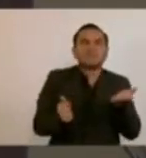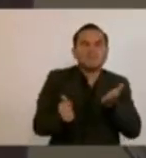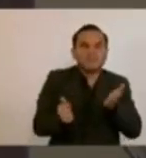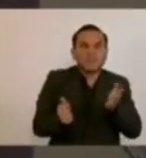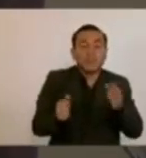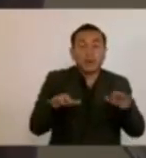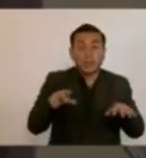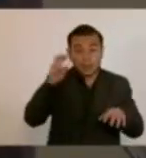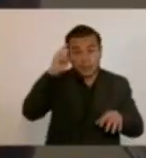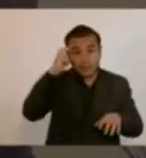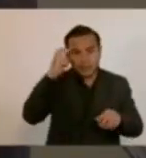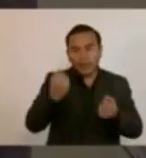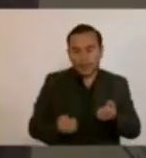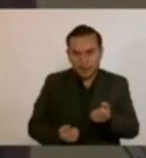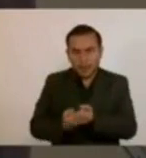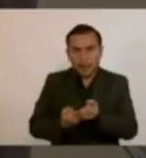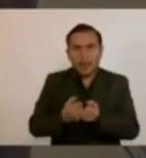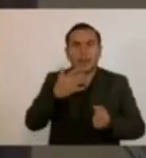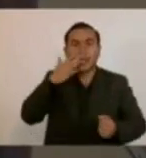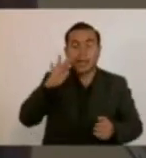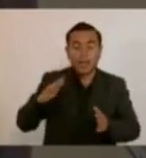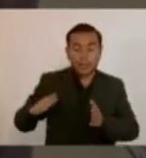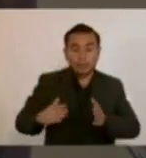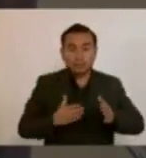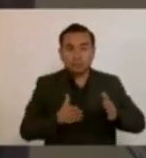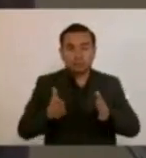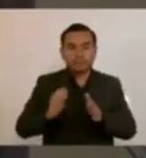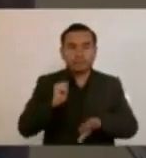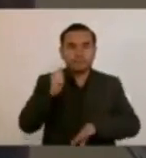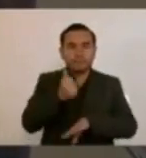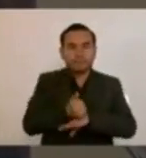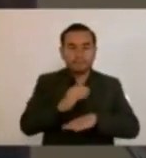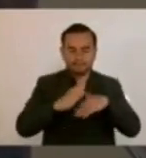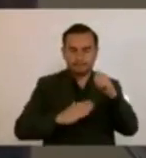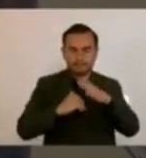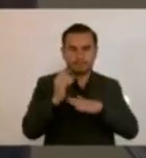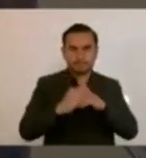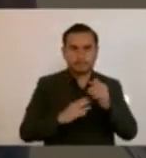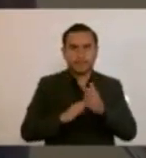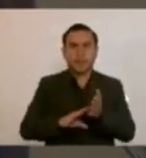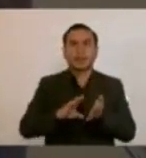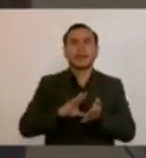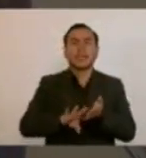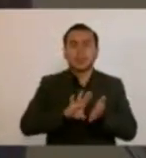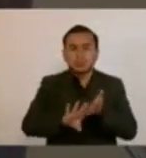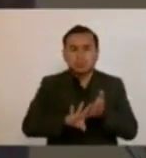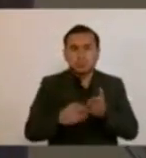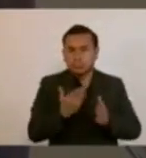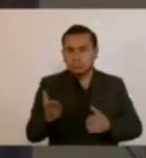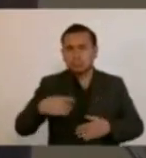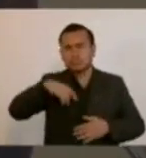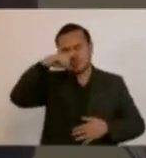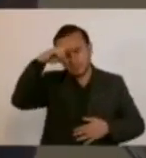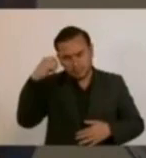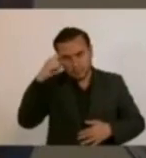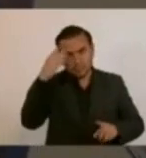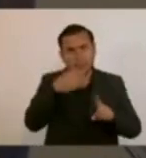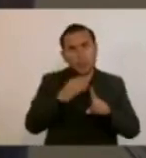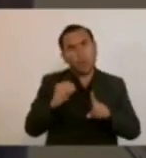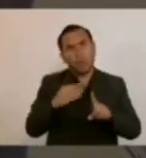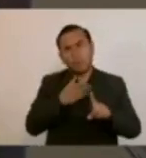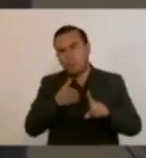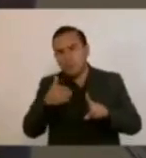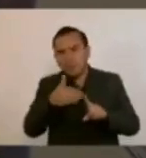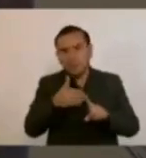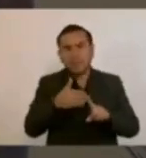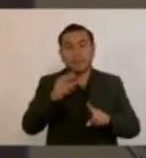son necesitadas. Es decir, si hacemos una calle que conecte con un municipio, no solo estamos generando cientos de empleos directos e indirectos en la creación de la calle,